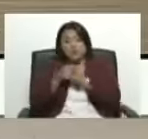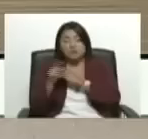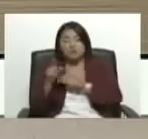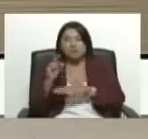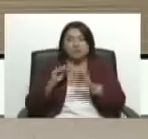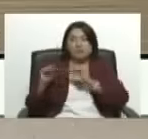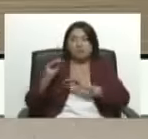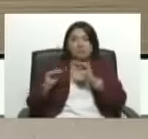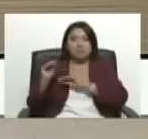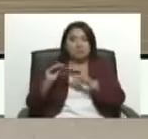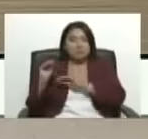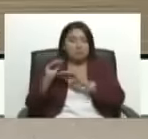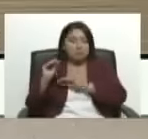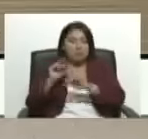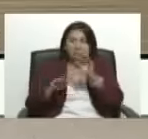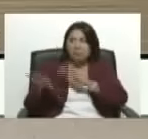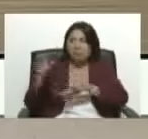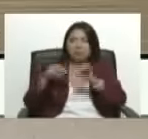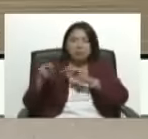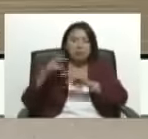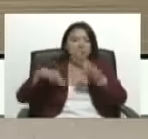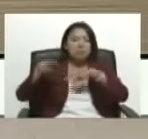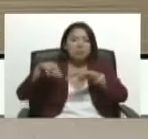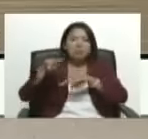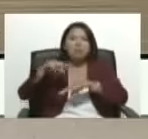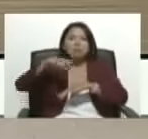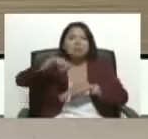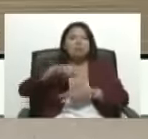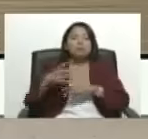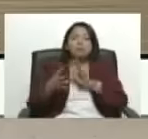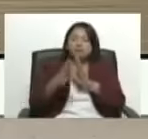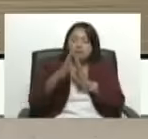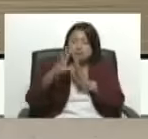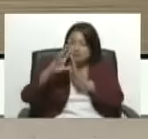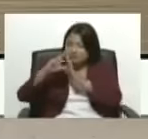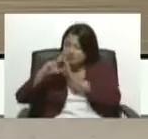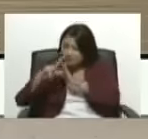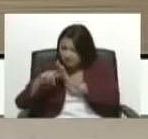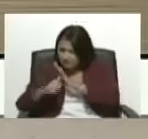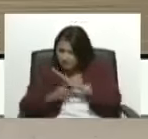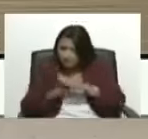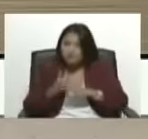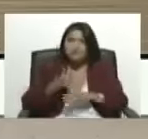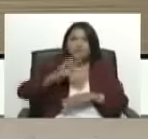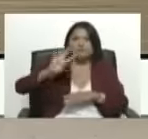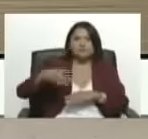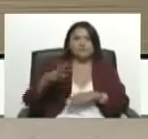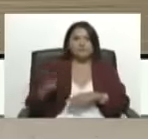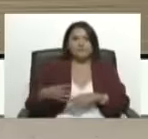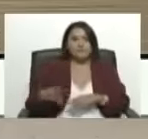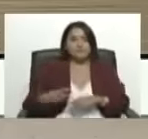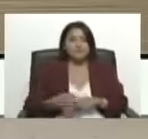maquillarse lo que fue el despojo territorial más bárbaro que ha conocido la humanidad.